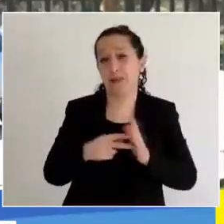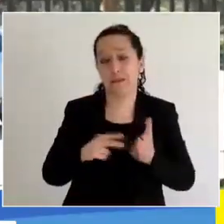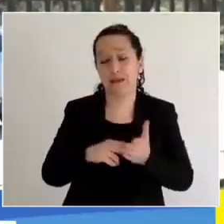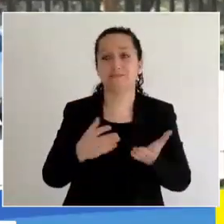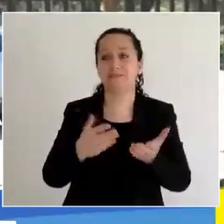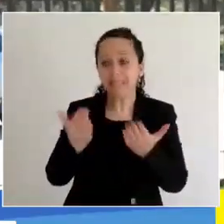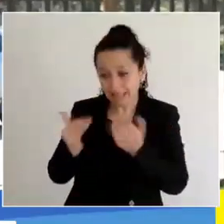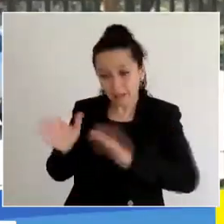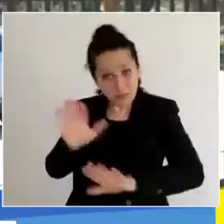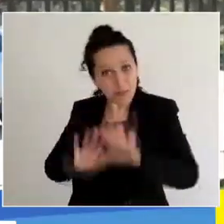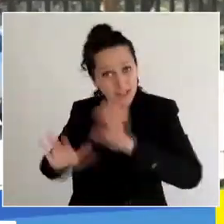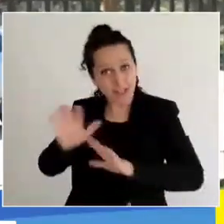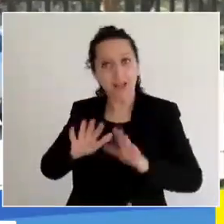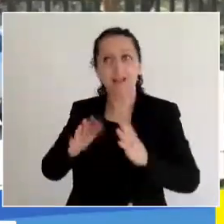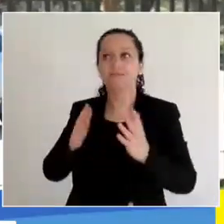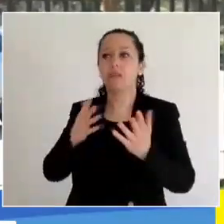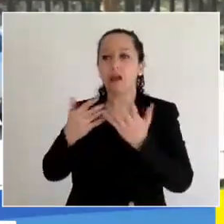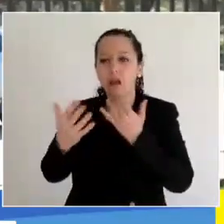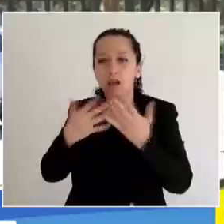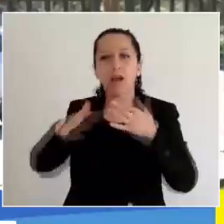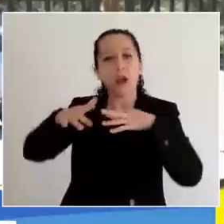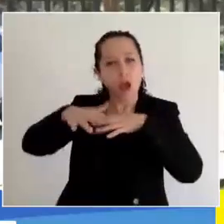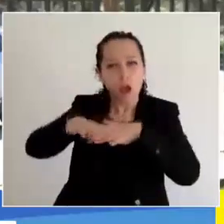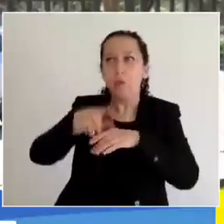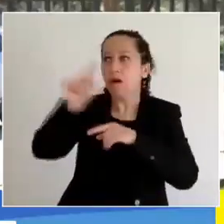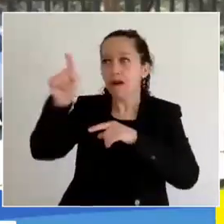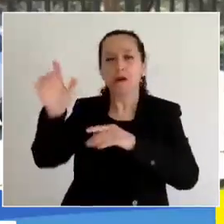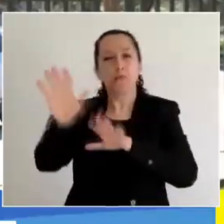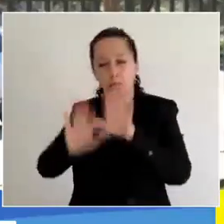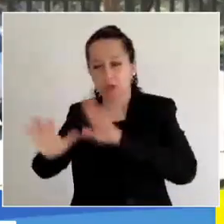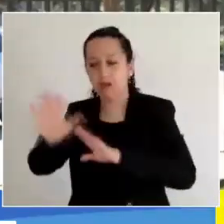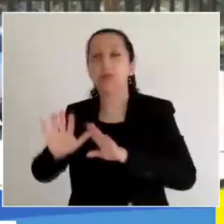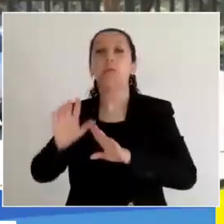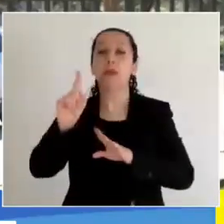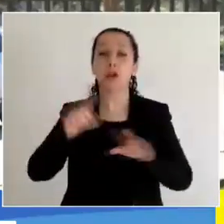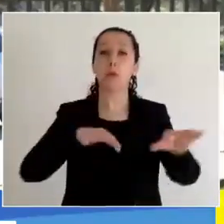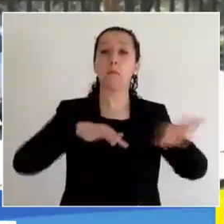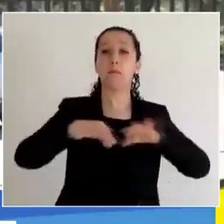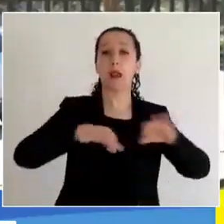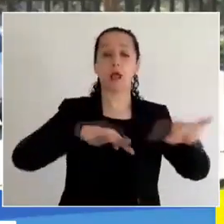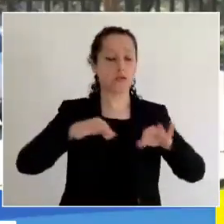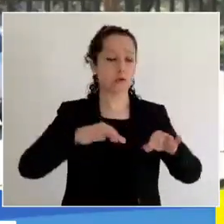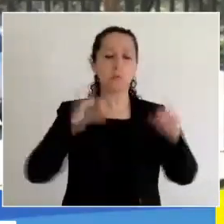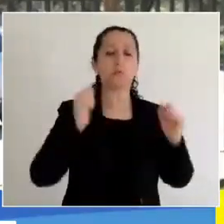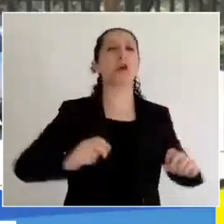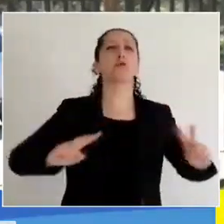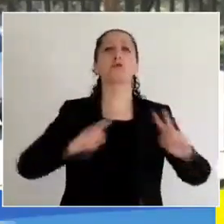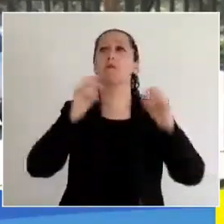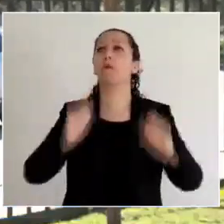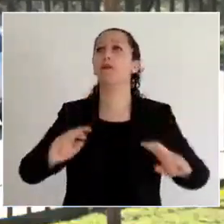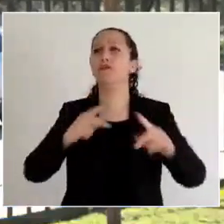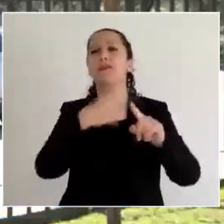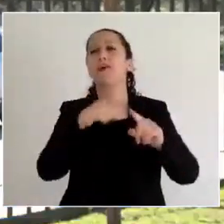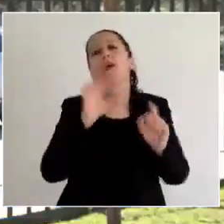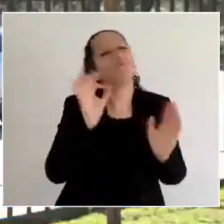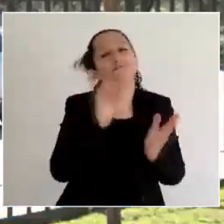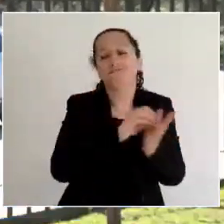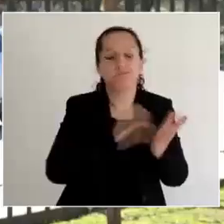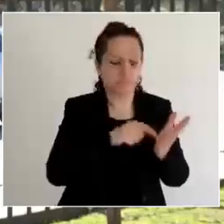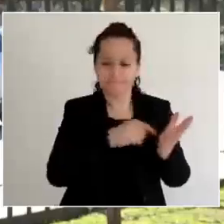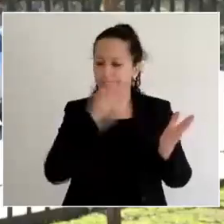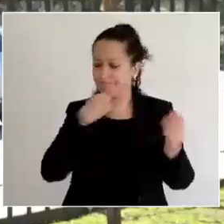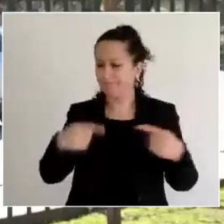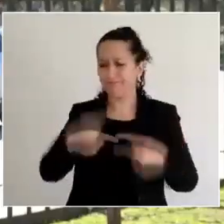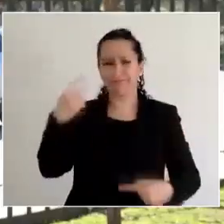necesidad de proteger los cuerpos como los humedales con los establecidos en los planos reguladores. Entonces integra al